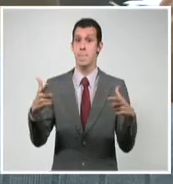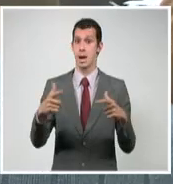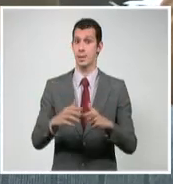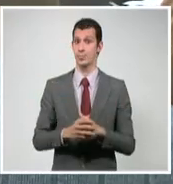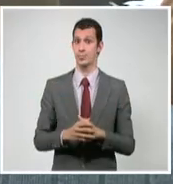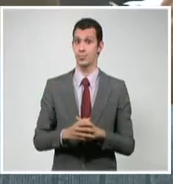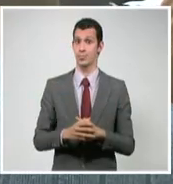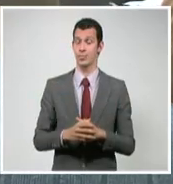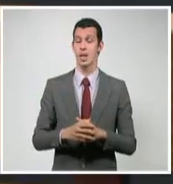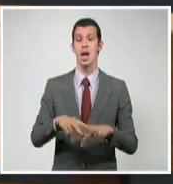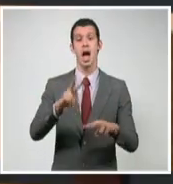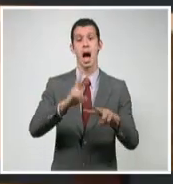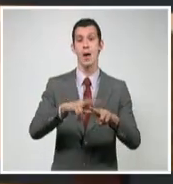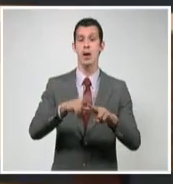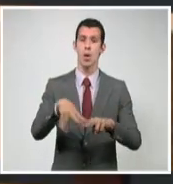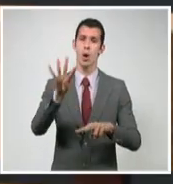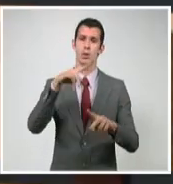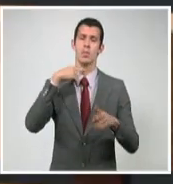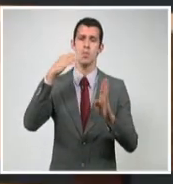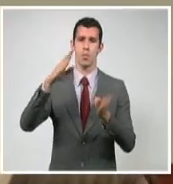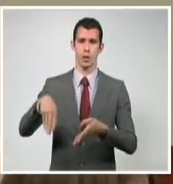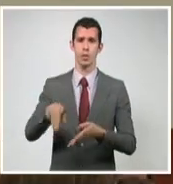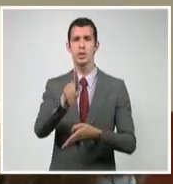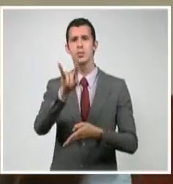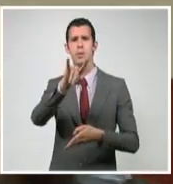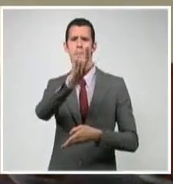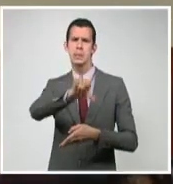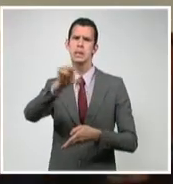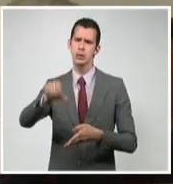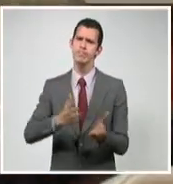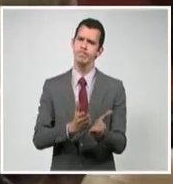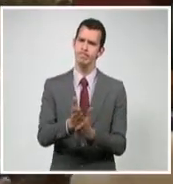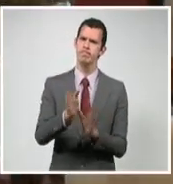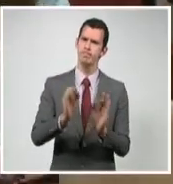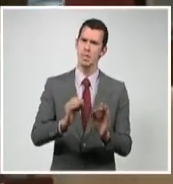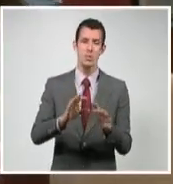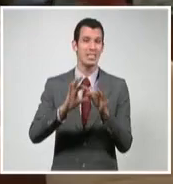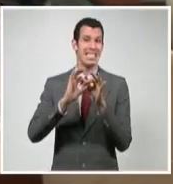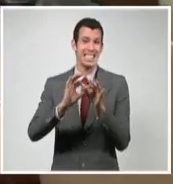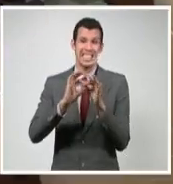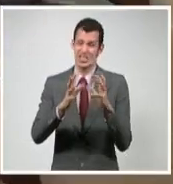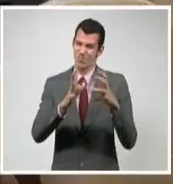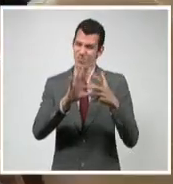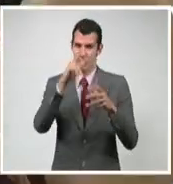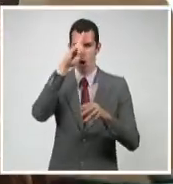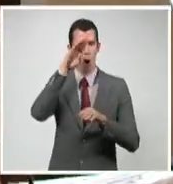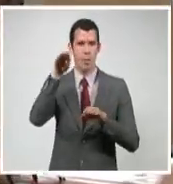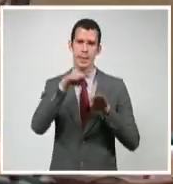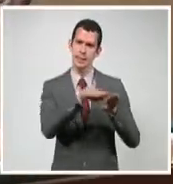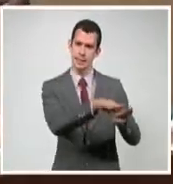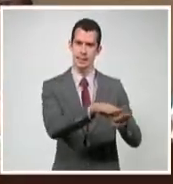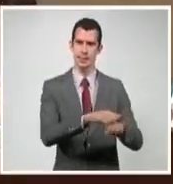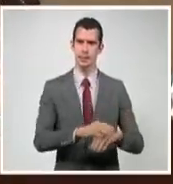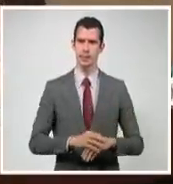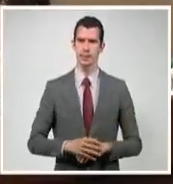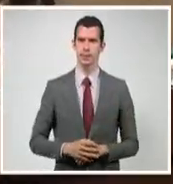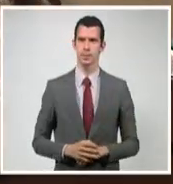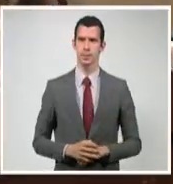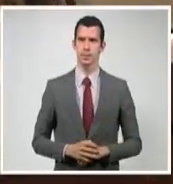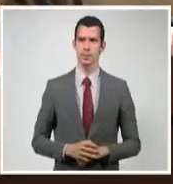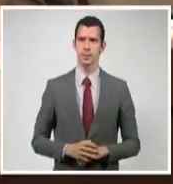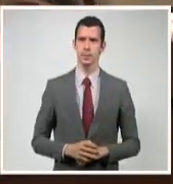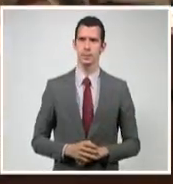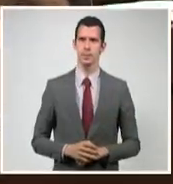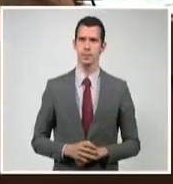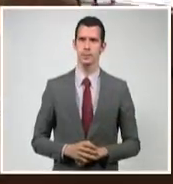cinco fallecidos de la jornada y 19 pacientes permanecen en estado crítico grave en sus hospitales las autoridades